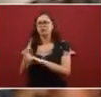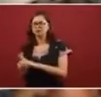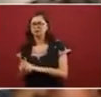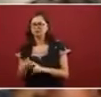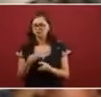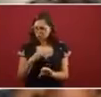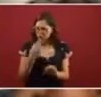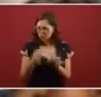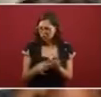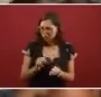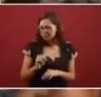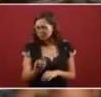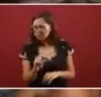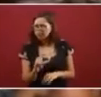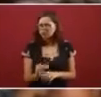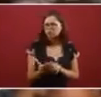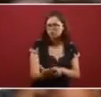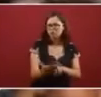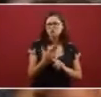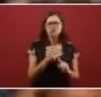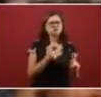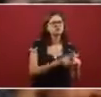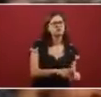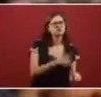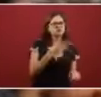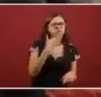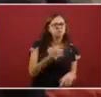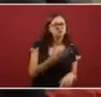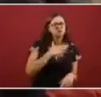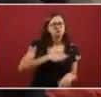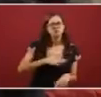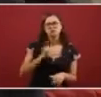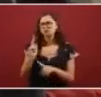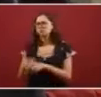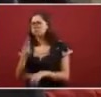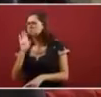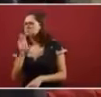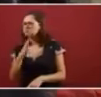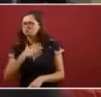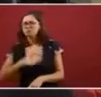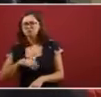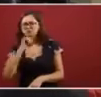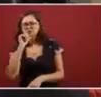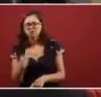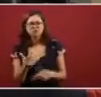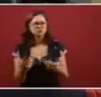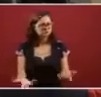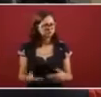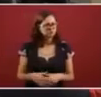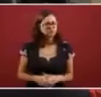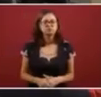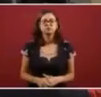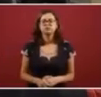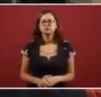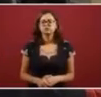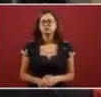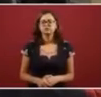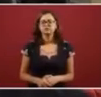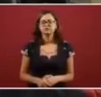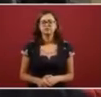cumplir y nos van a mostrar quién es quién en la justicia en México. Mil gracias. Bueno, vamos a pedirle